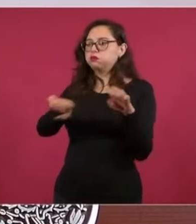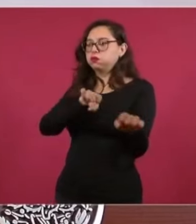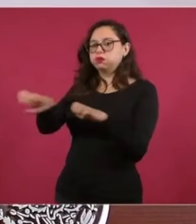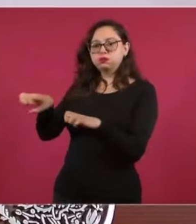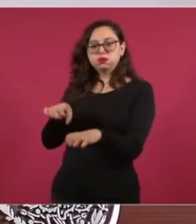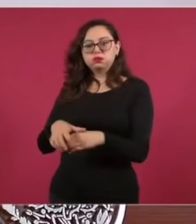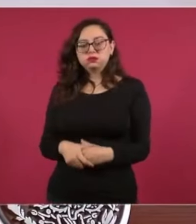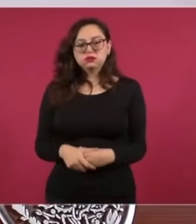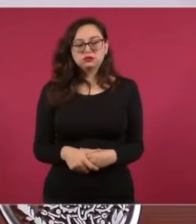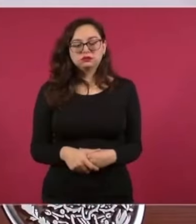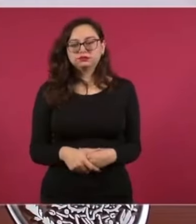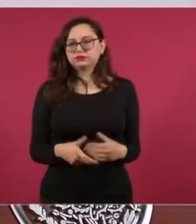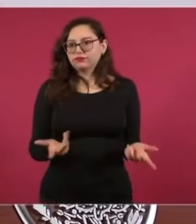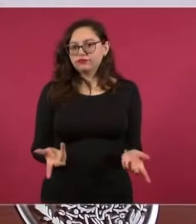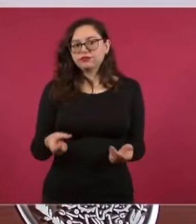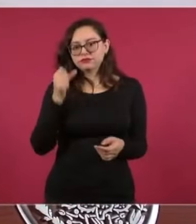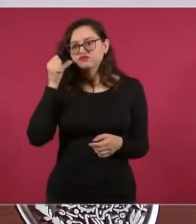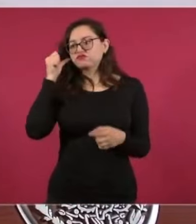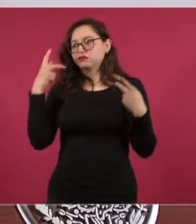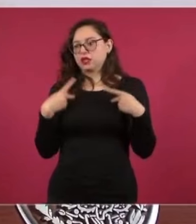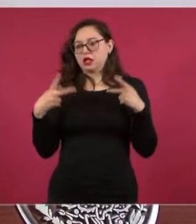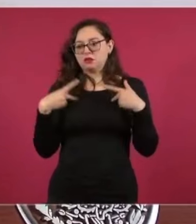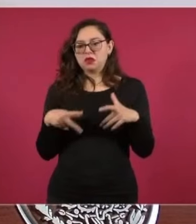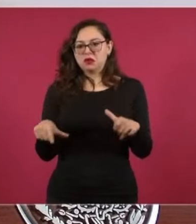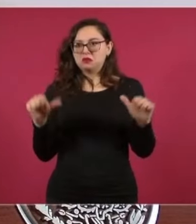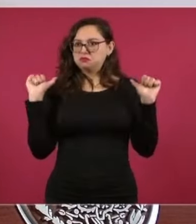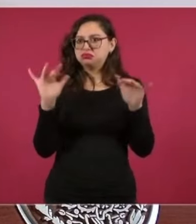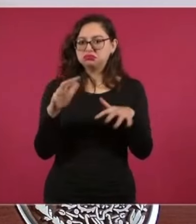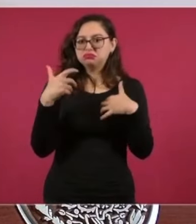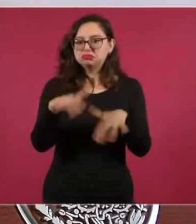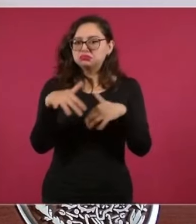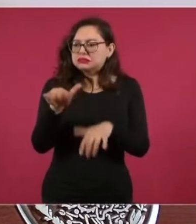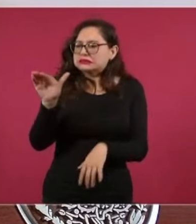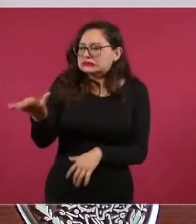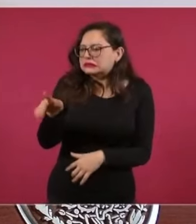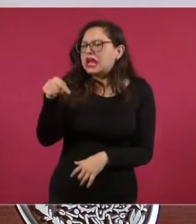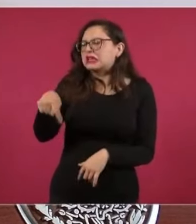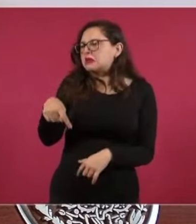ni siquiera claro por qué se manifestaban.